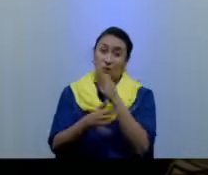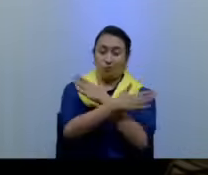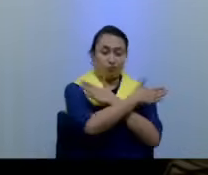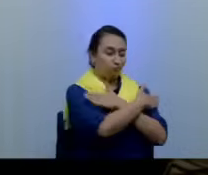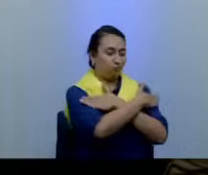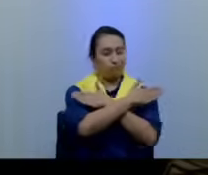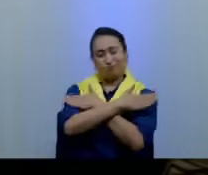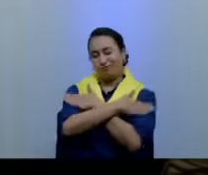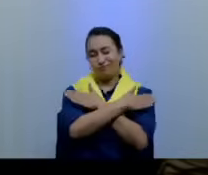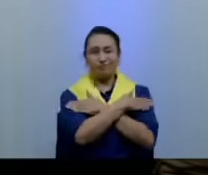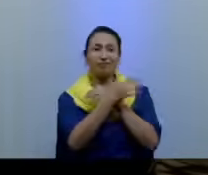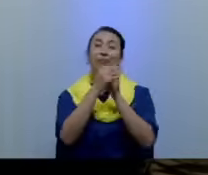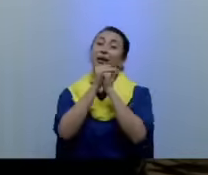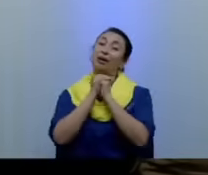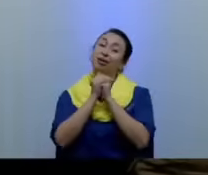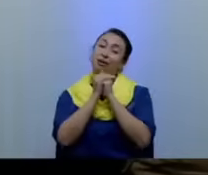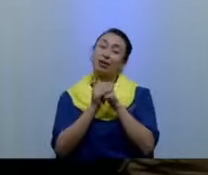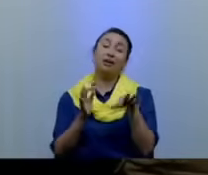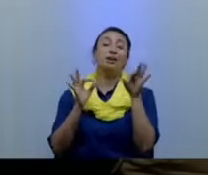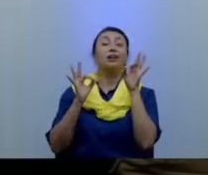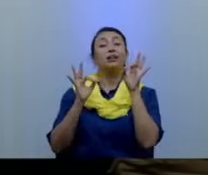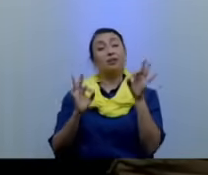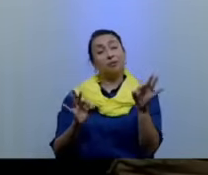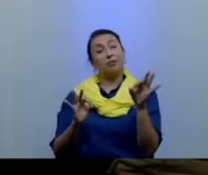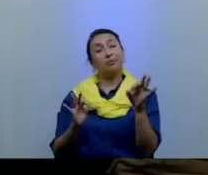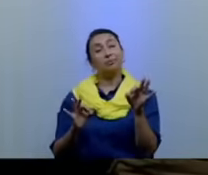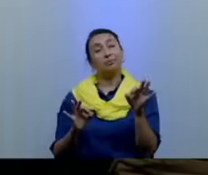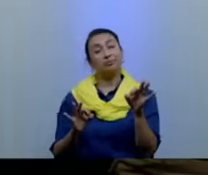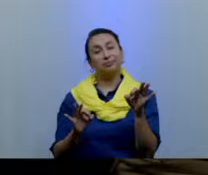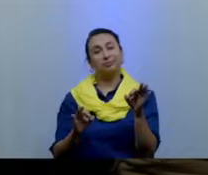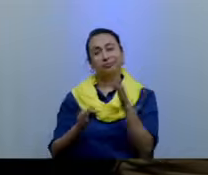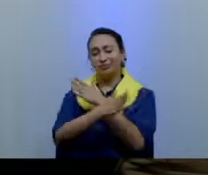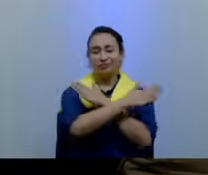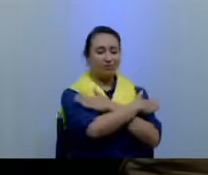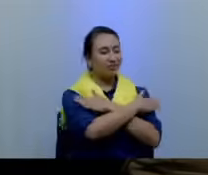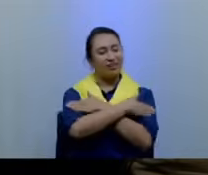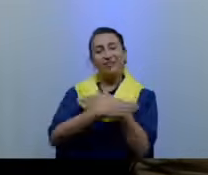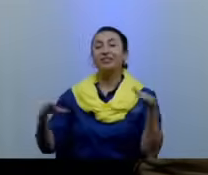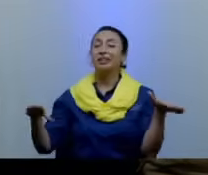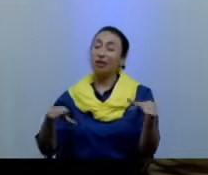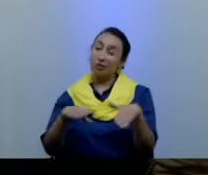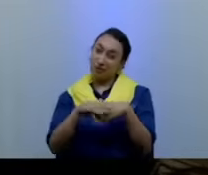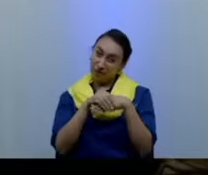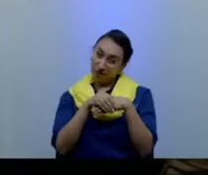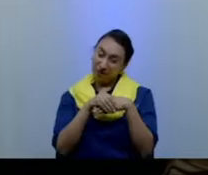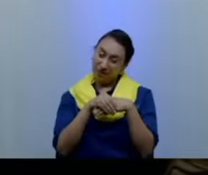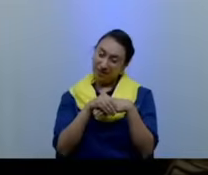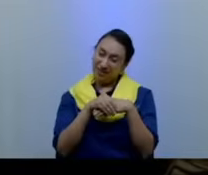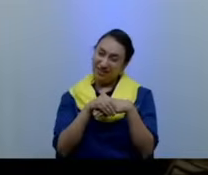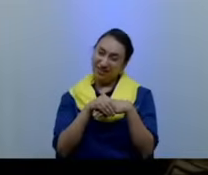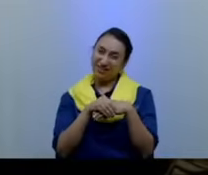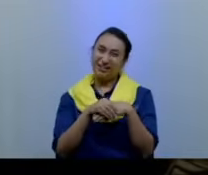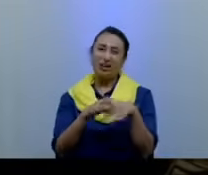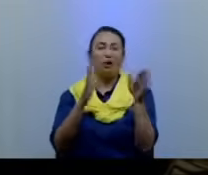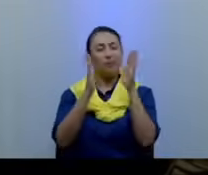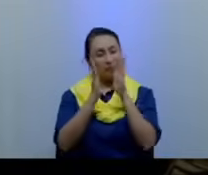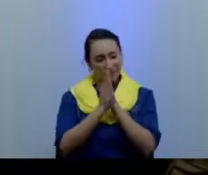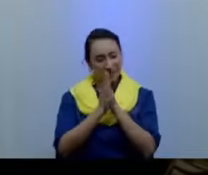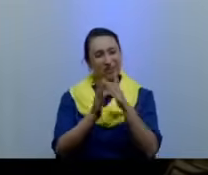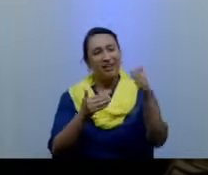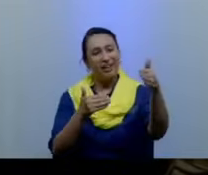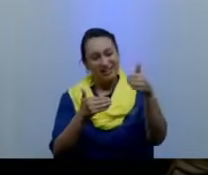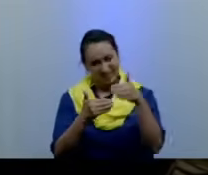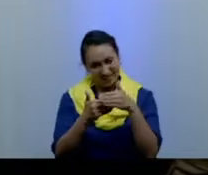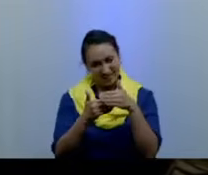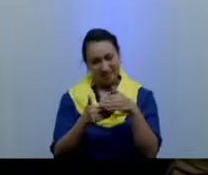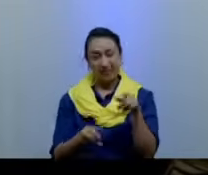cumpliendo años o está cumpliendo aniversario de bodas y quiere que oremos por usted, por favor acérquese.